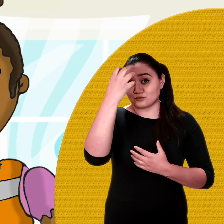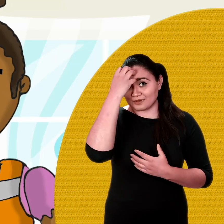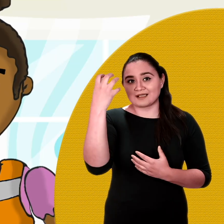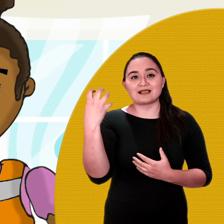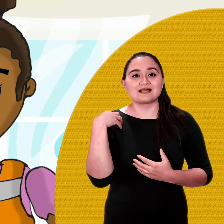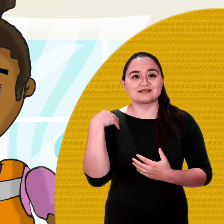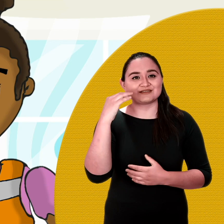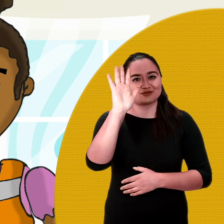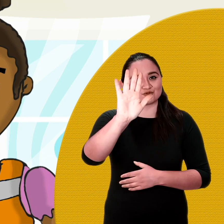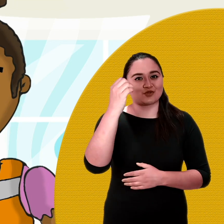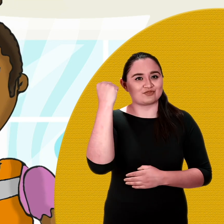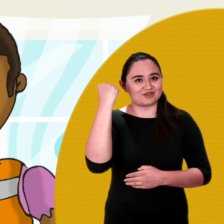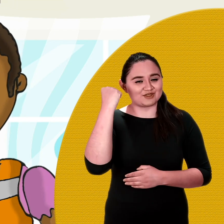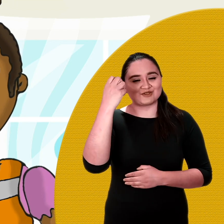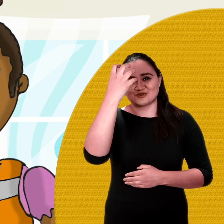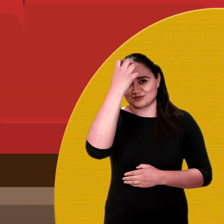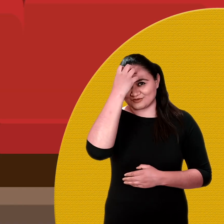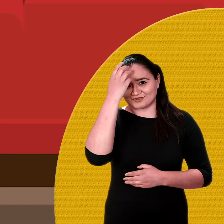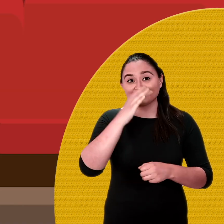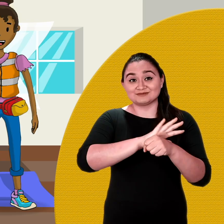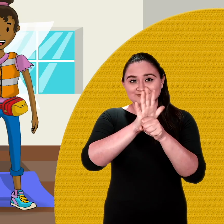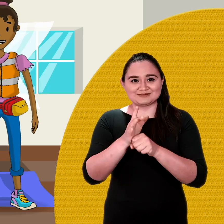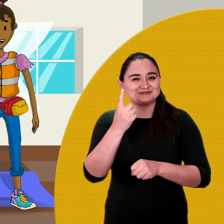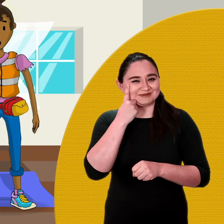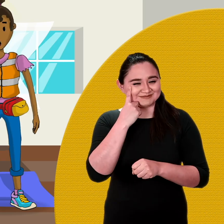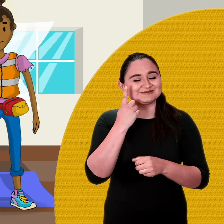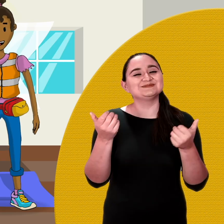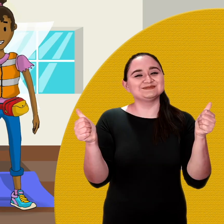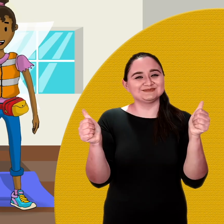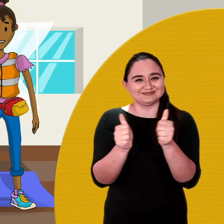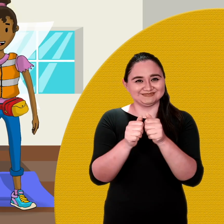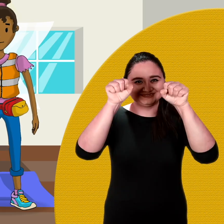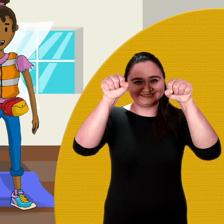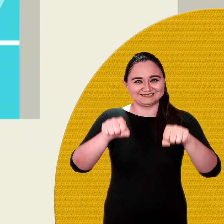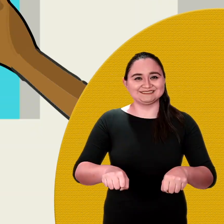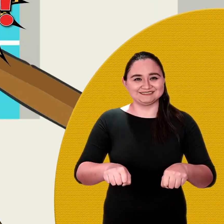garantiza el derecho a la educación en medio de la crisis. Como dijimos,